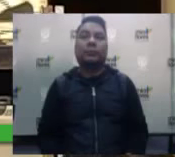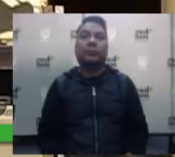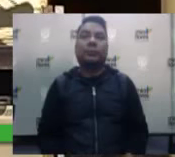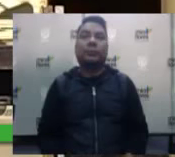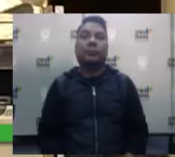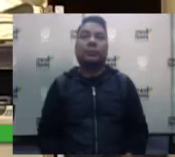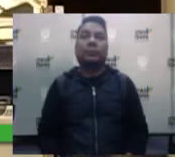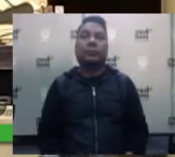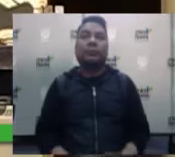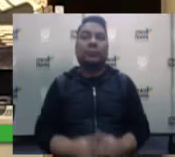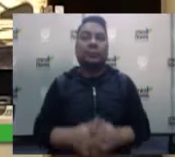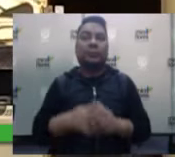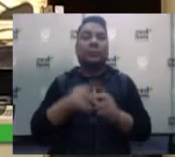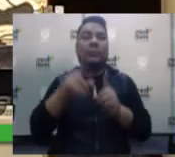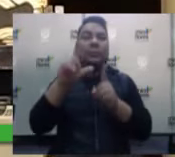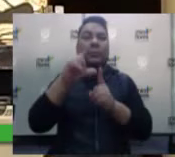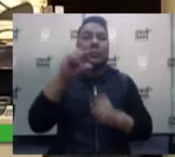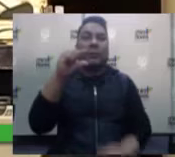G.